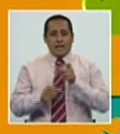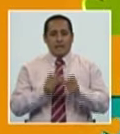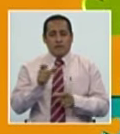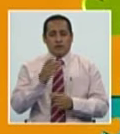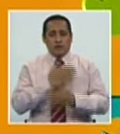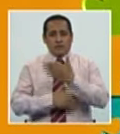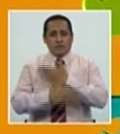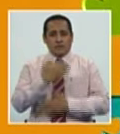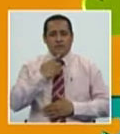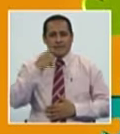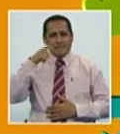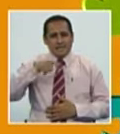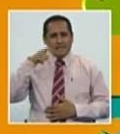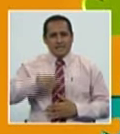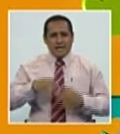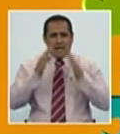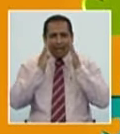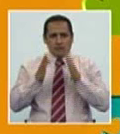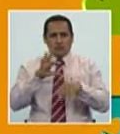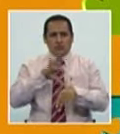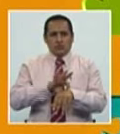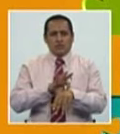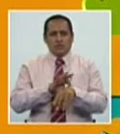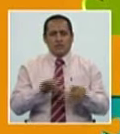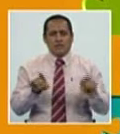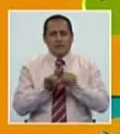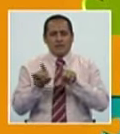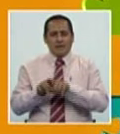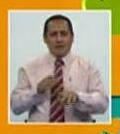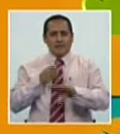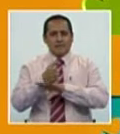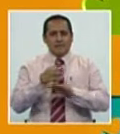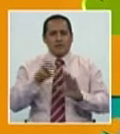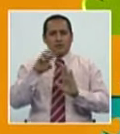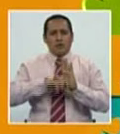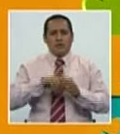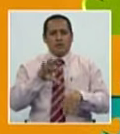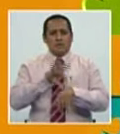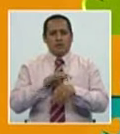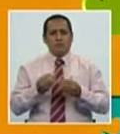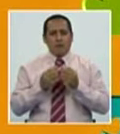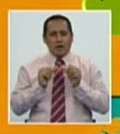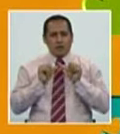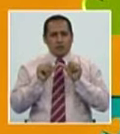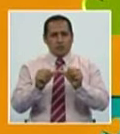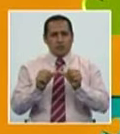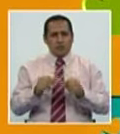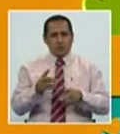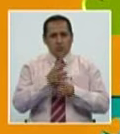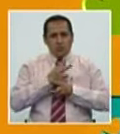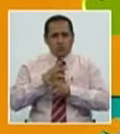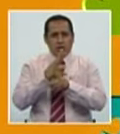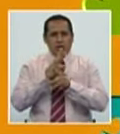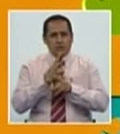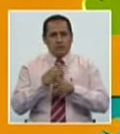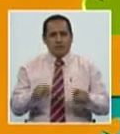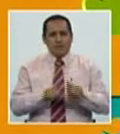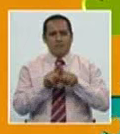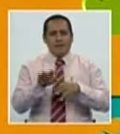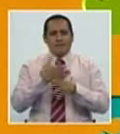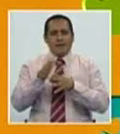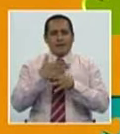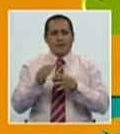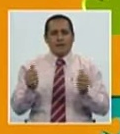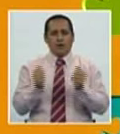Las personas con discapacidad necesitan atención médica y acceso a programas de salud para mantener su bienestar, estar activas